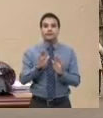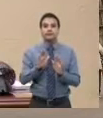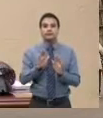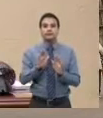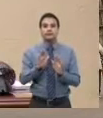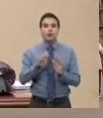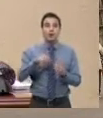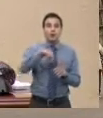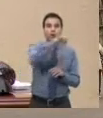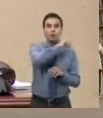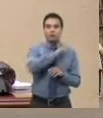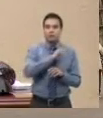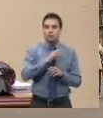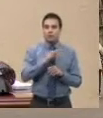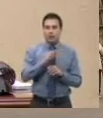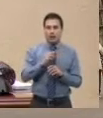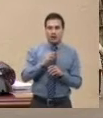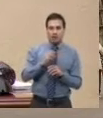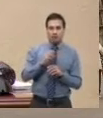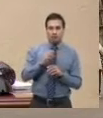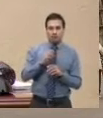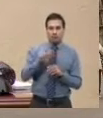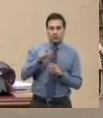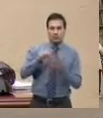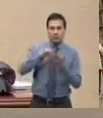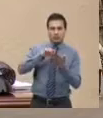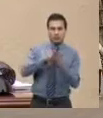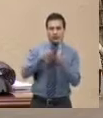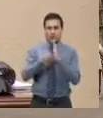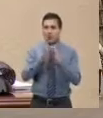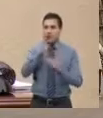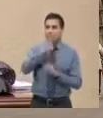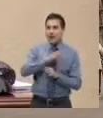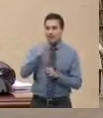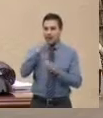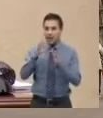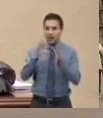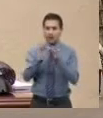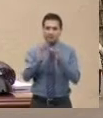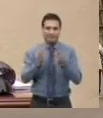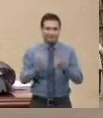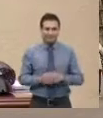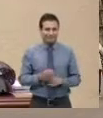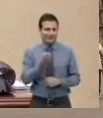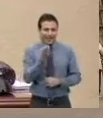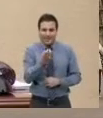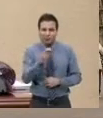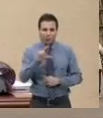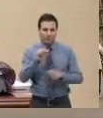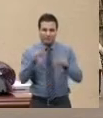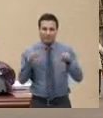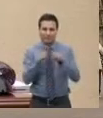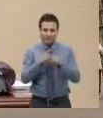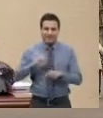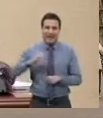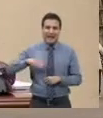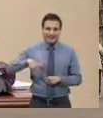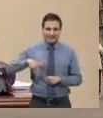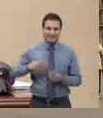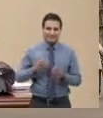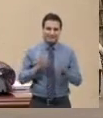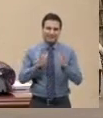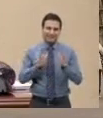apreciaciones técnicas que no corresponden a lo que he escuchado también desde los posicionamientos de la